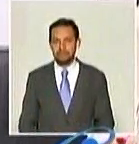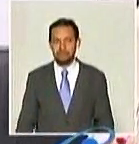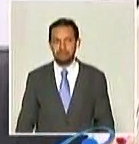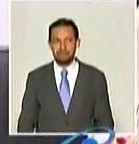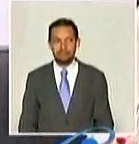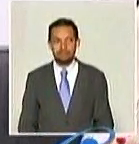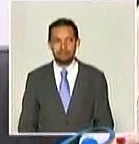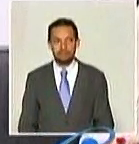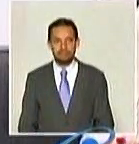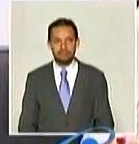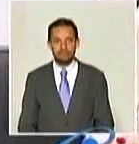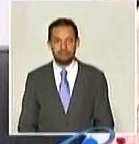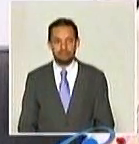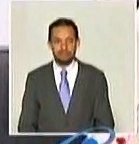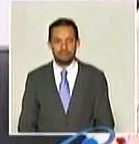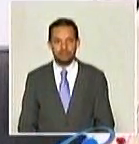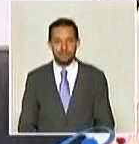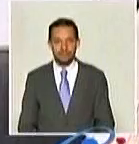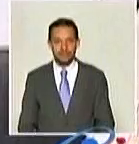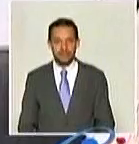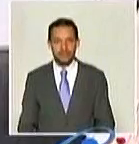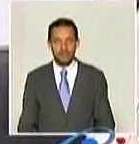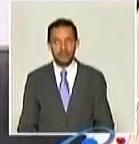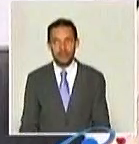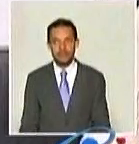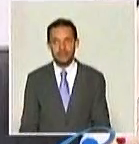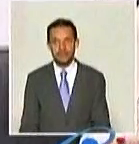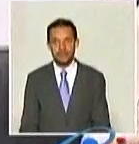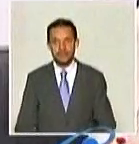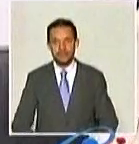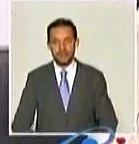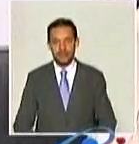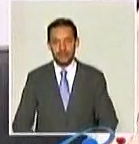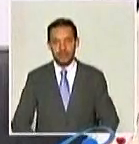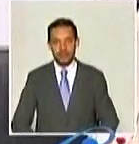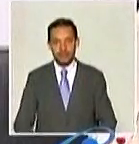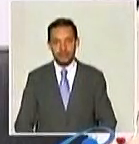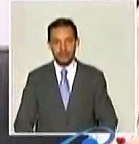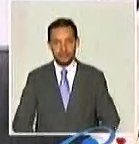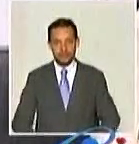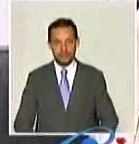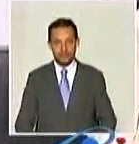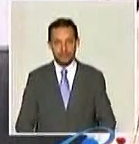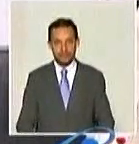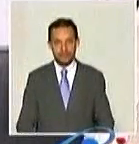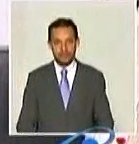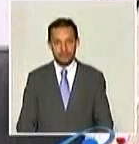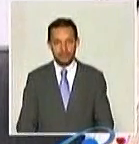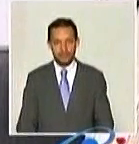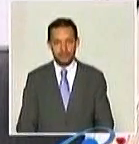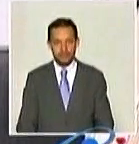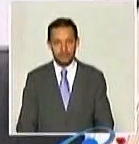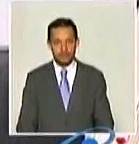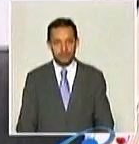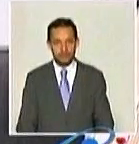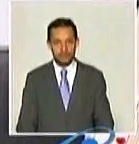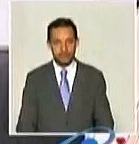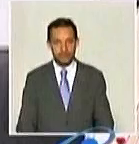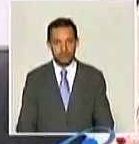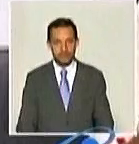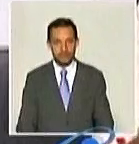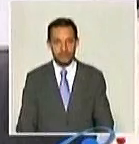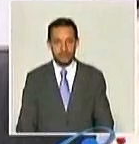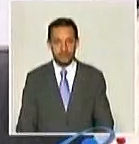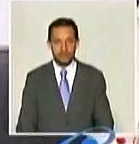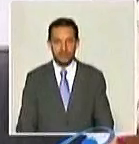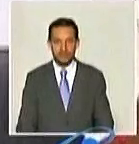atengámonos primero que todo a esas modificaciones en el estilo de vida, que una vez que ustedes hagan eso, ya llevan el 80% del camino recorrido.